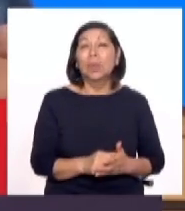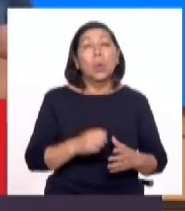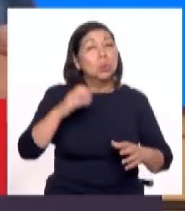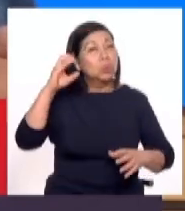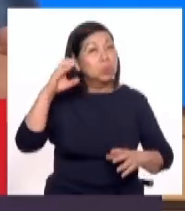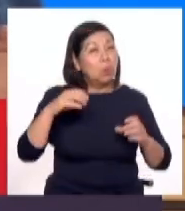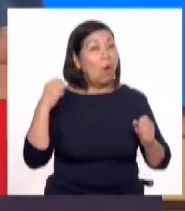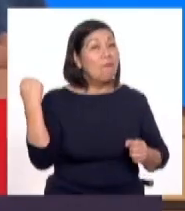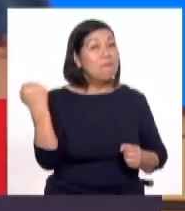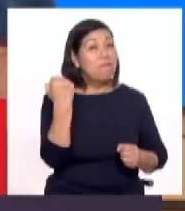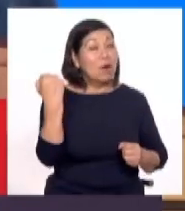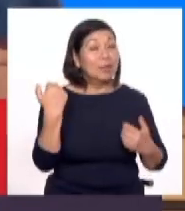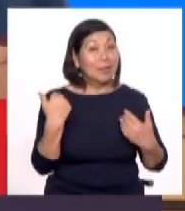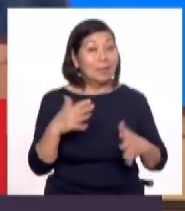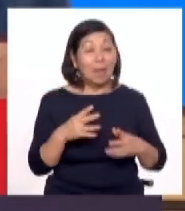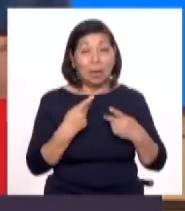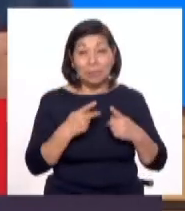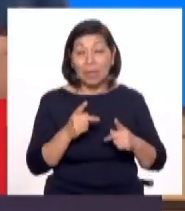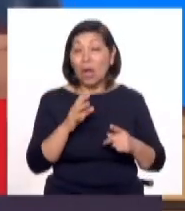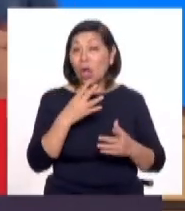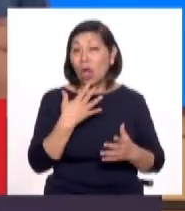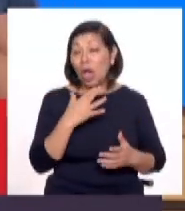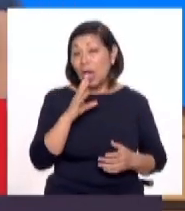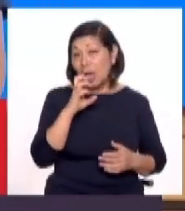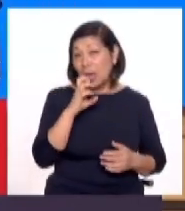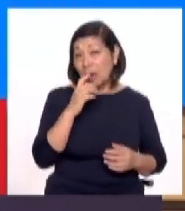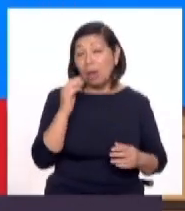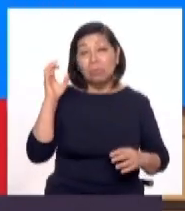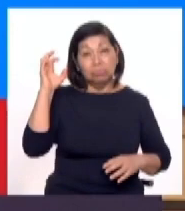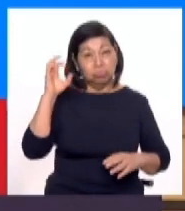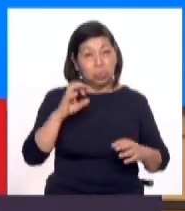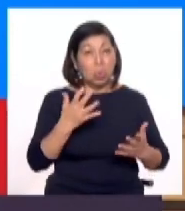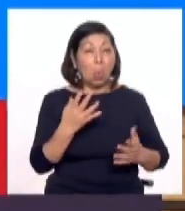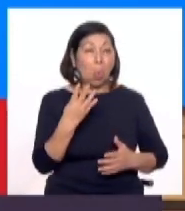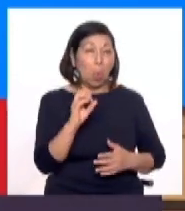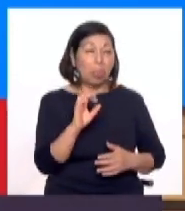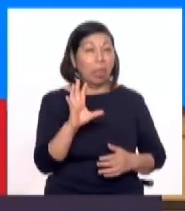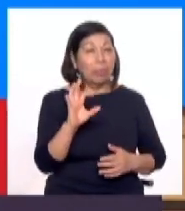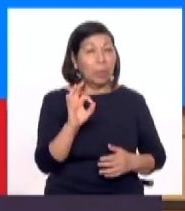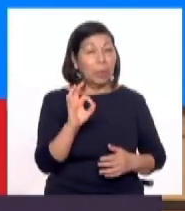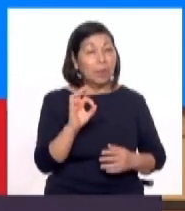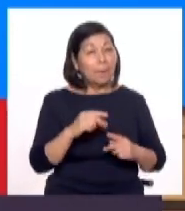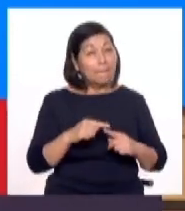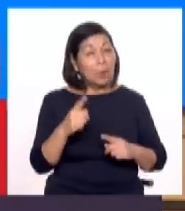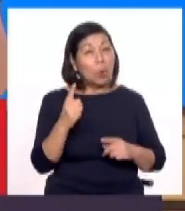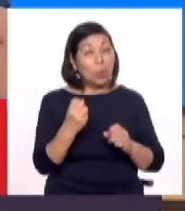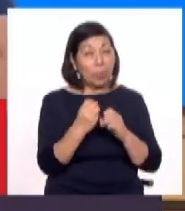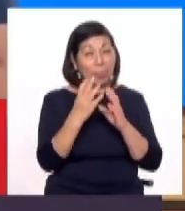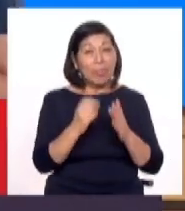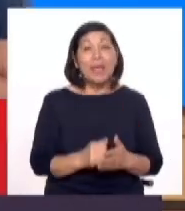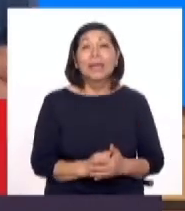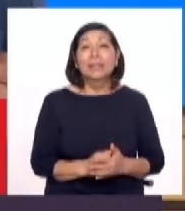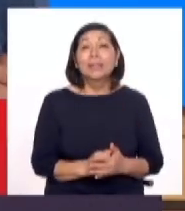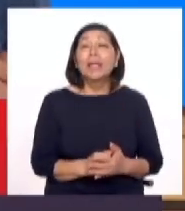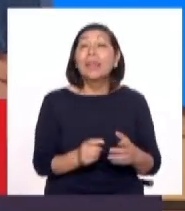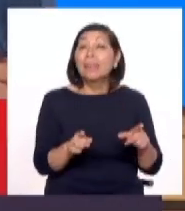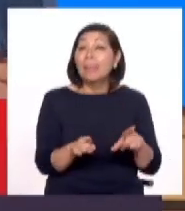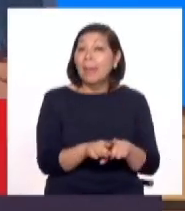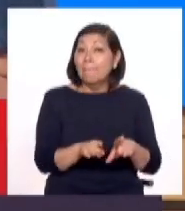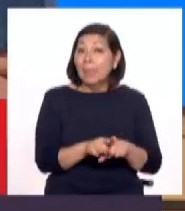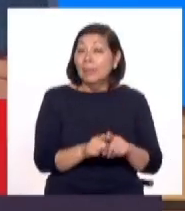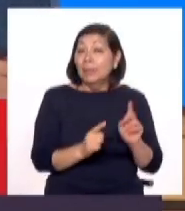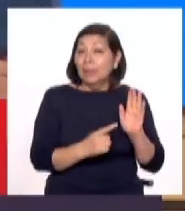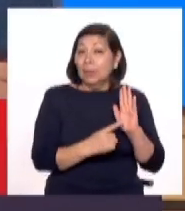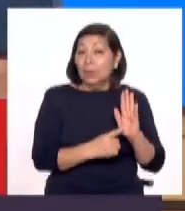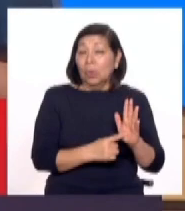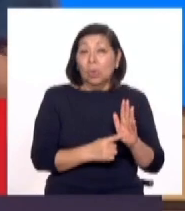lluvia fuerte también ya que es un aviso de nivel naranja precipitaciones entre 40 a 50 mm por día y también esperamos la